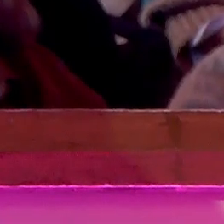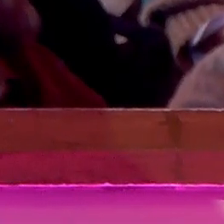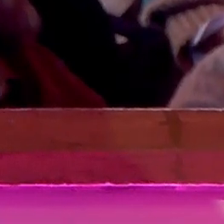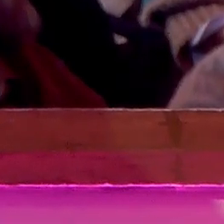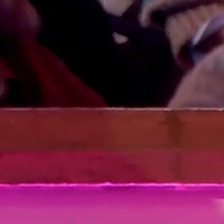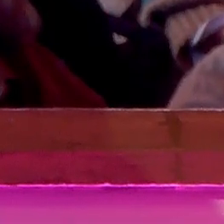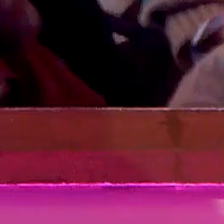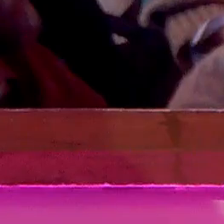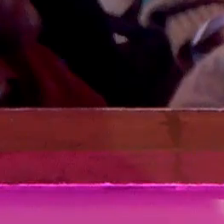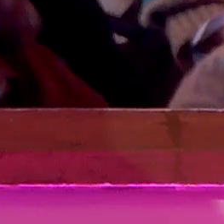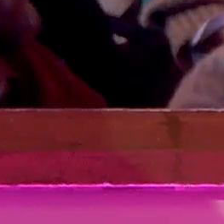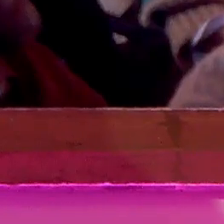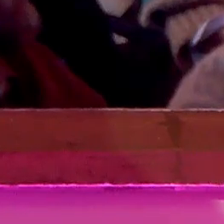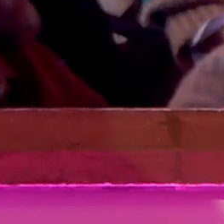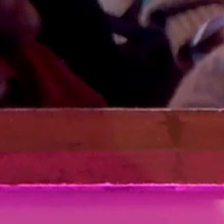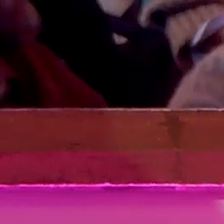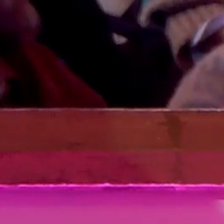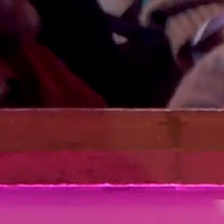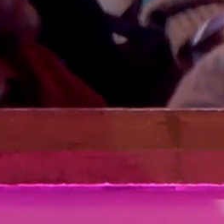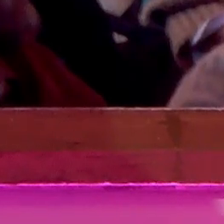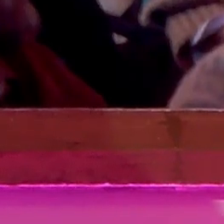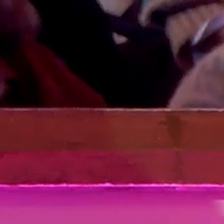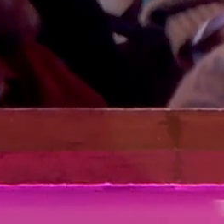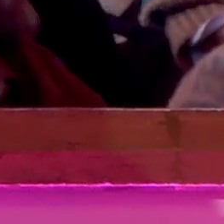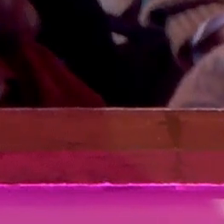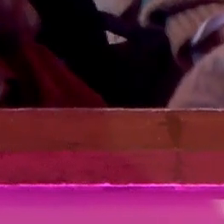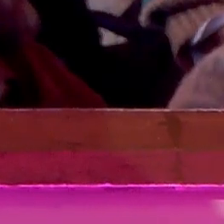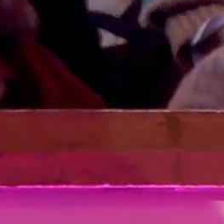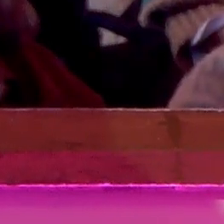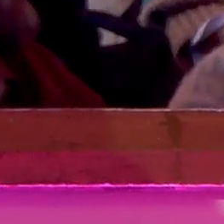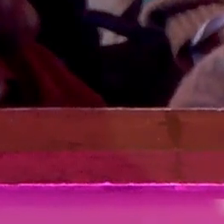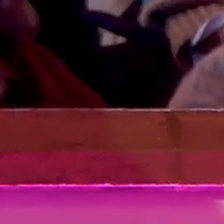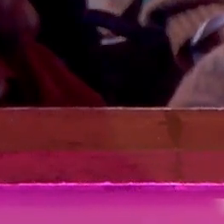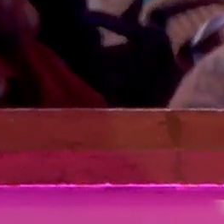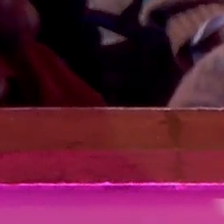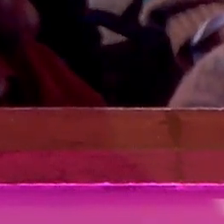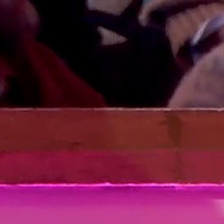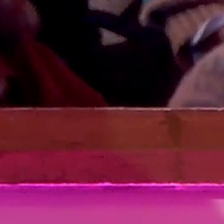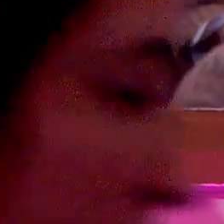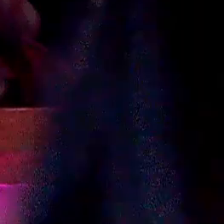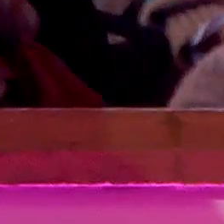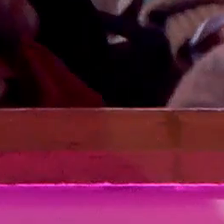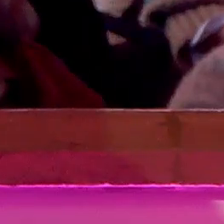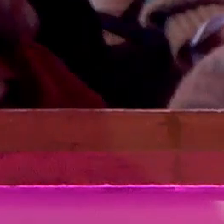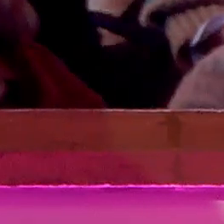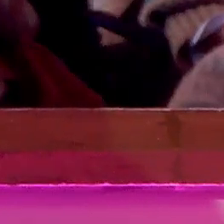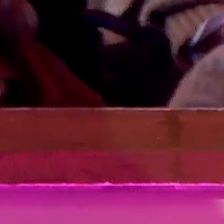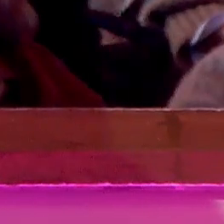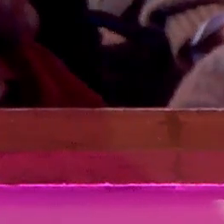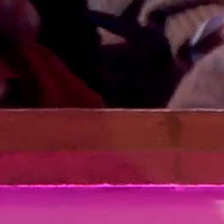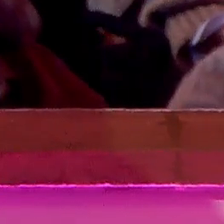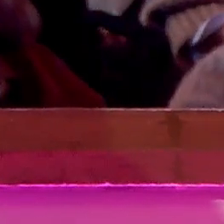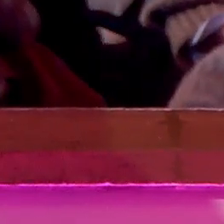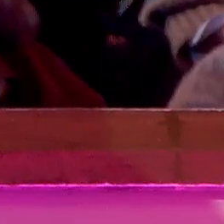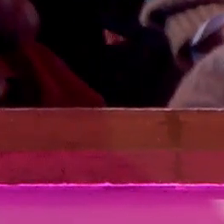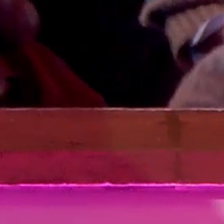con Freire. Leer es un acto político. Somos lo que hemos vivido y leído.